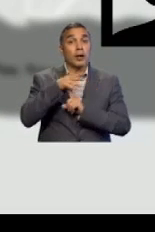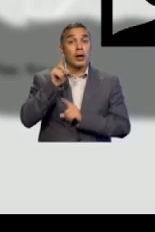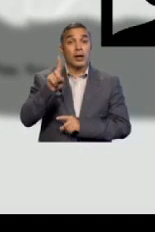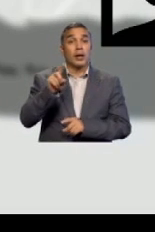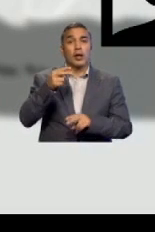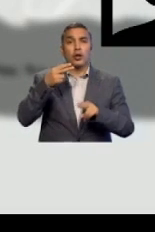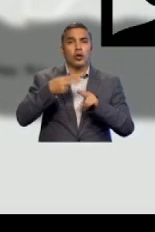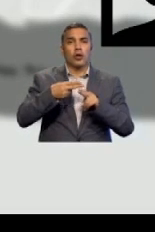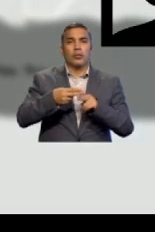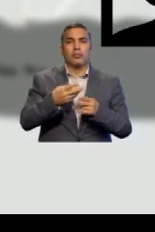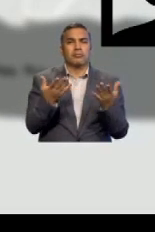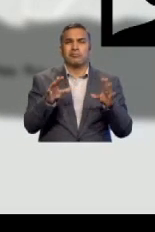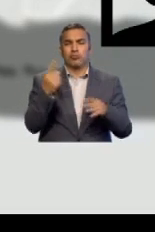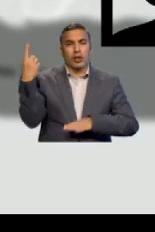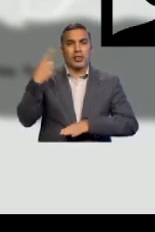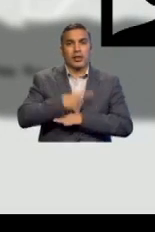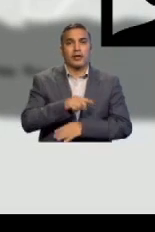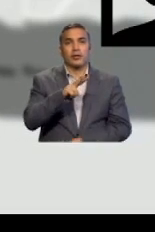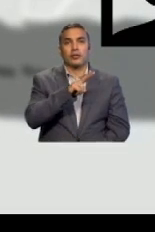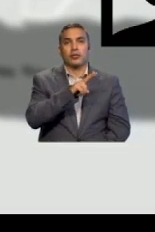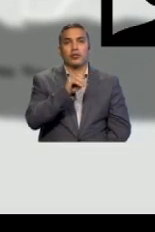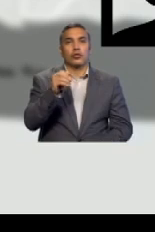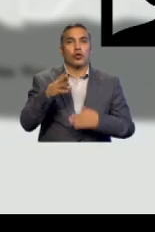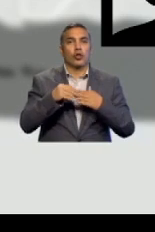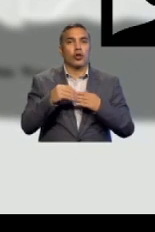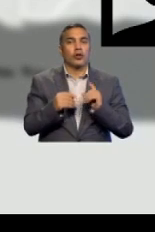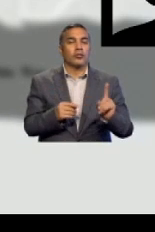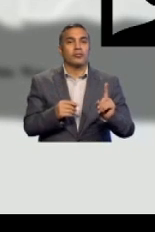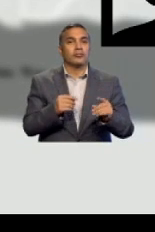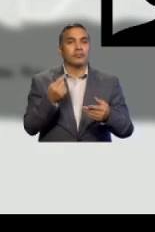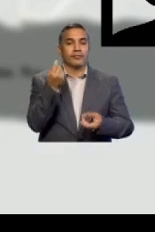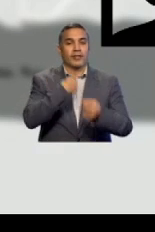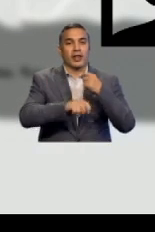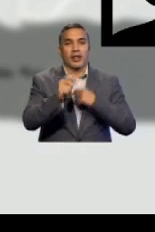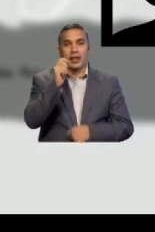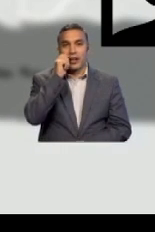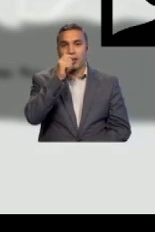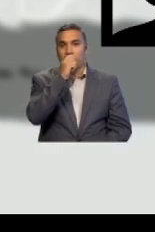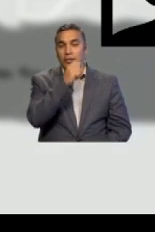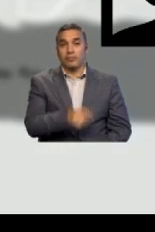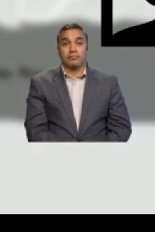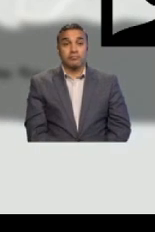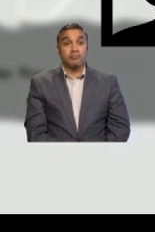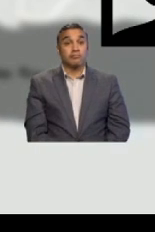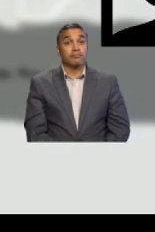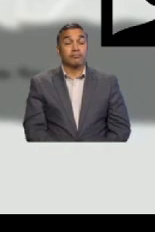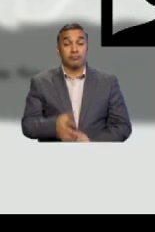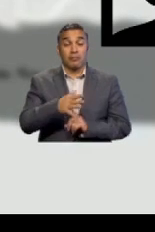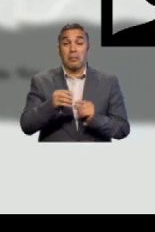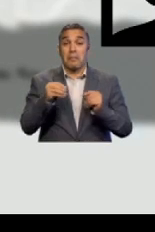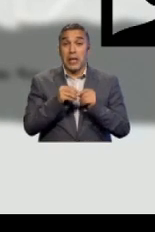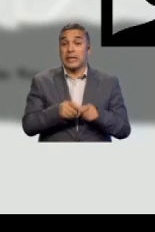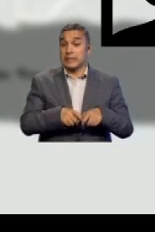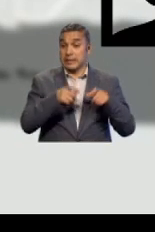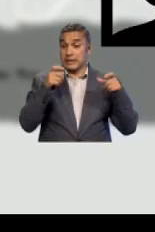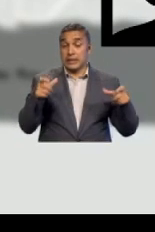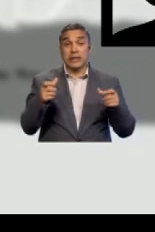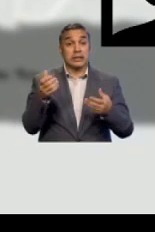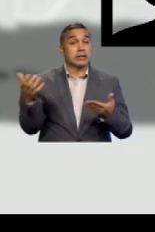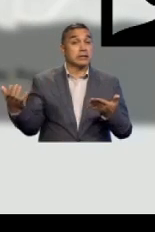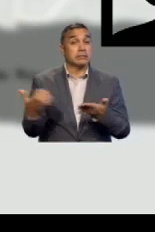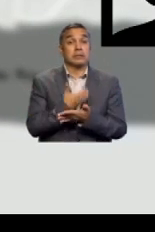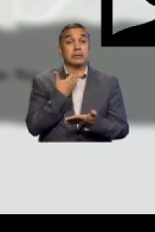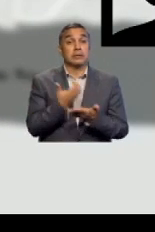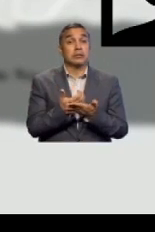la denominan, genera al día $200 por venta de droga. En cambio, una plaza más grande, las